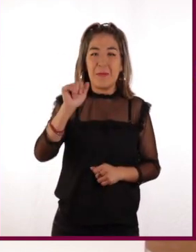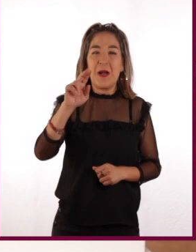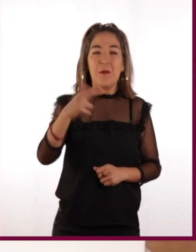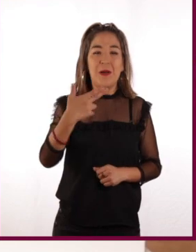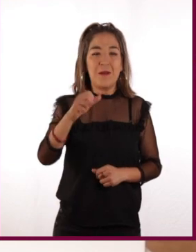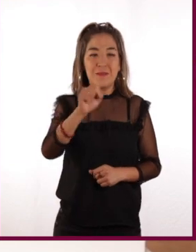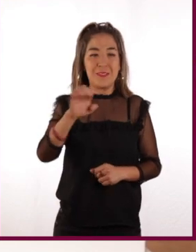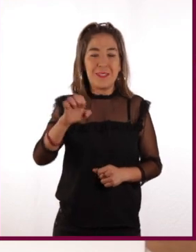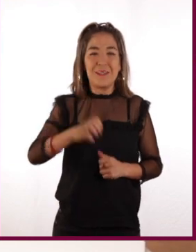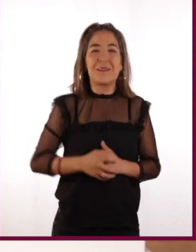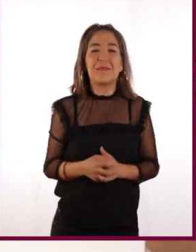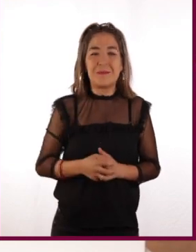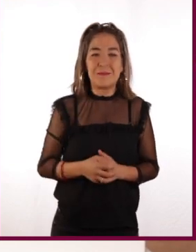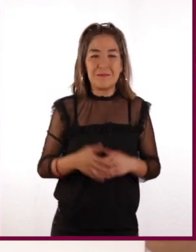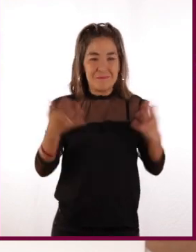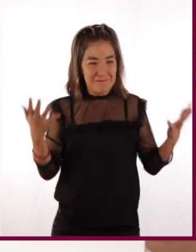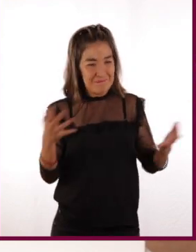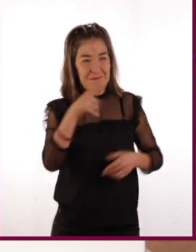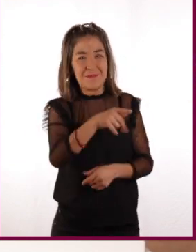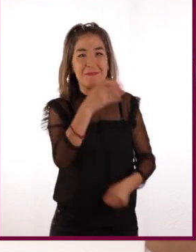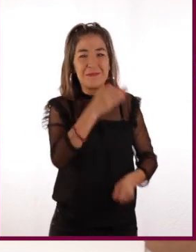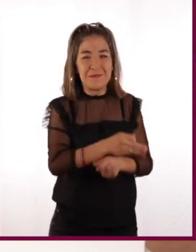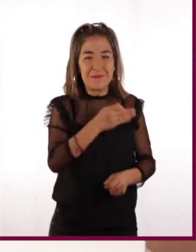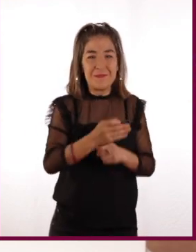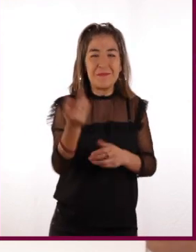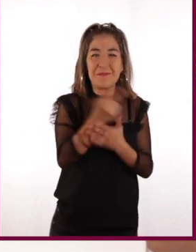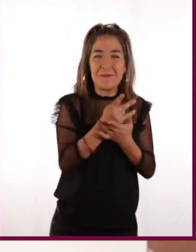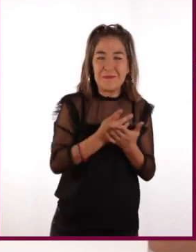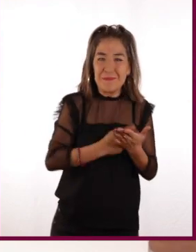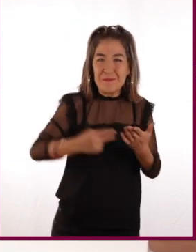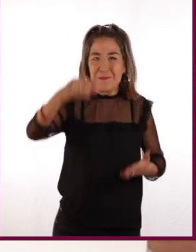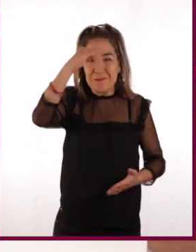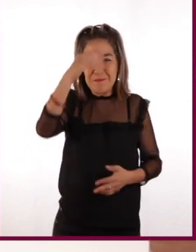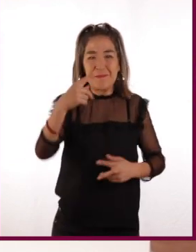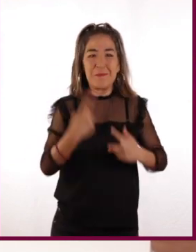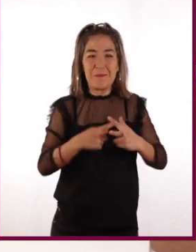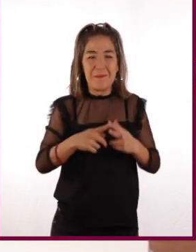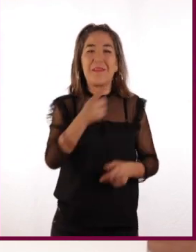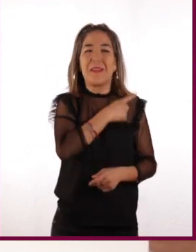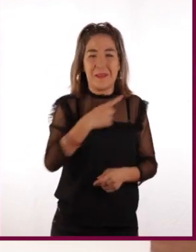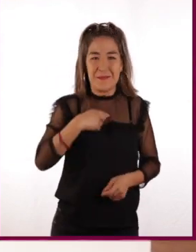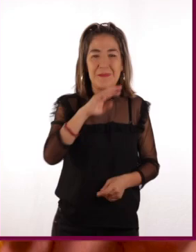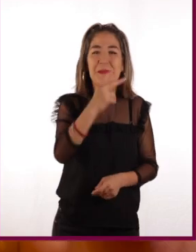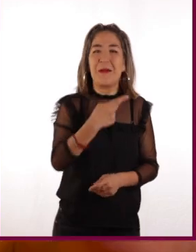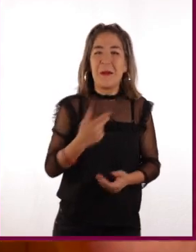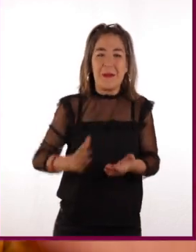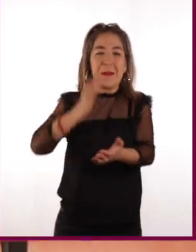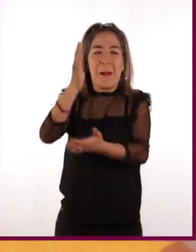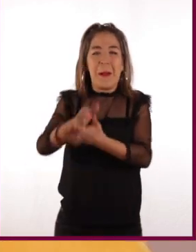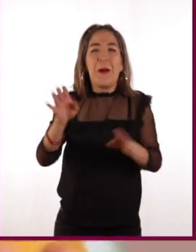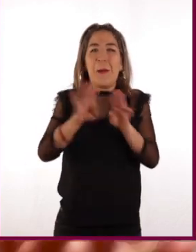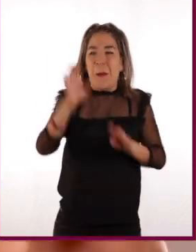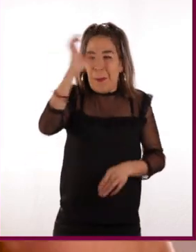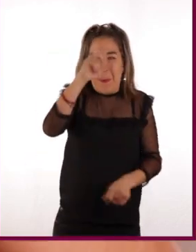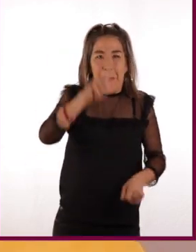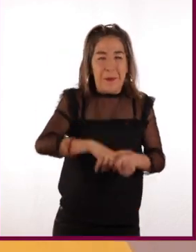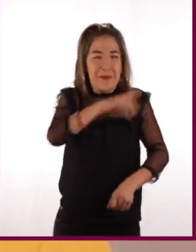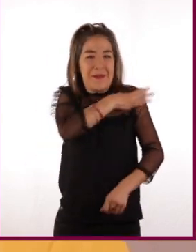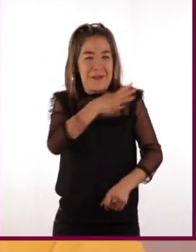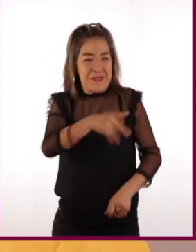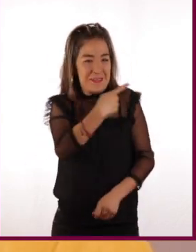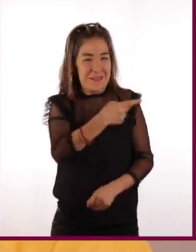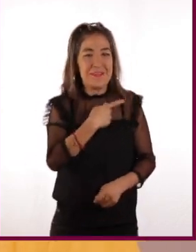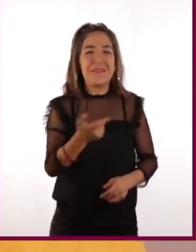¿El Bauhaus? Ismara, más que estar aquí en el programa de pensamiento matemático, nos deberíamos ir a competir en esos juegos de